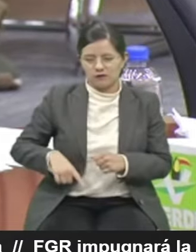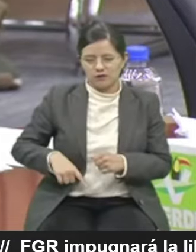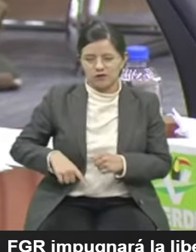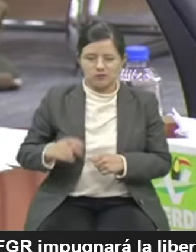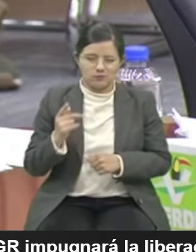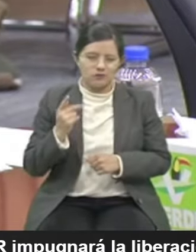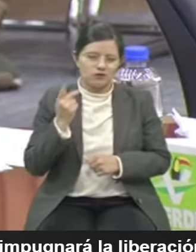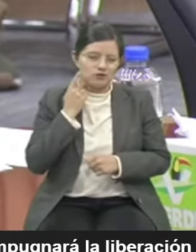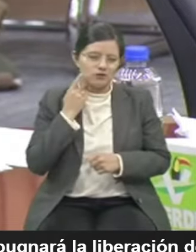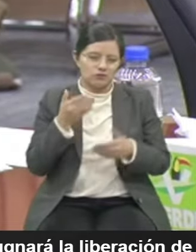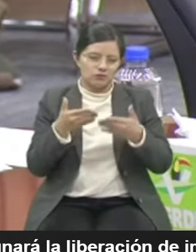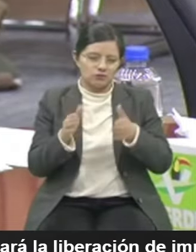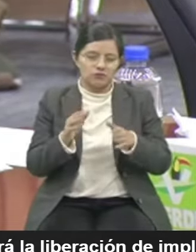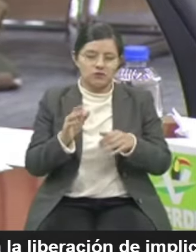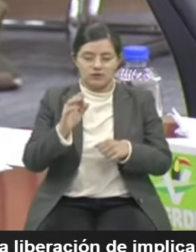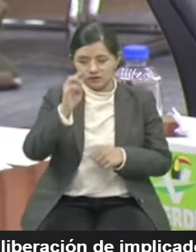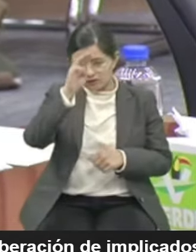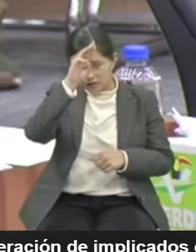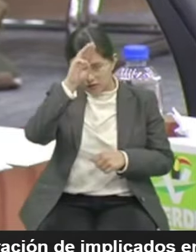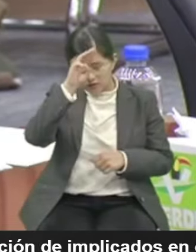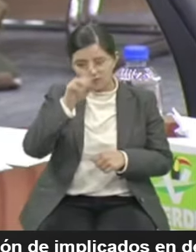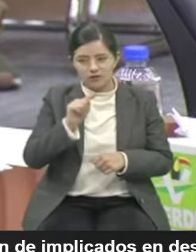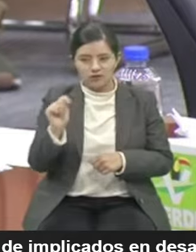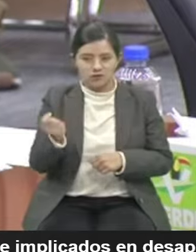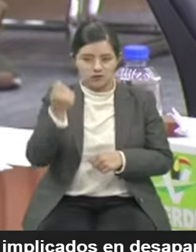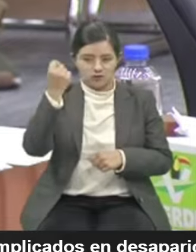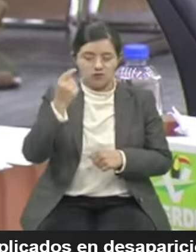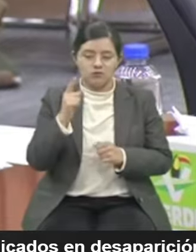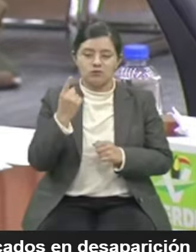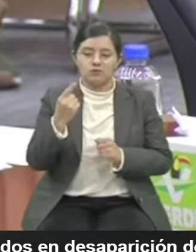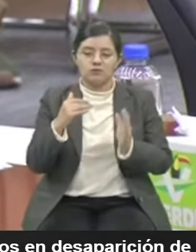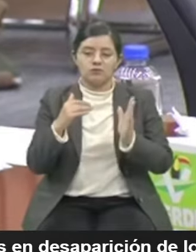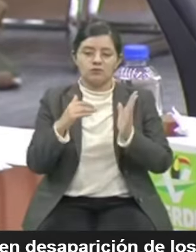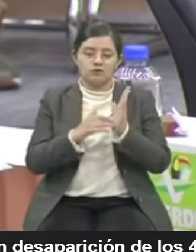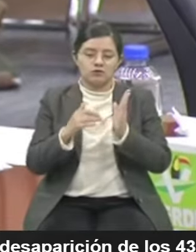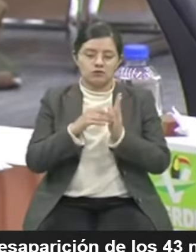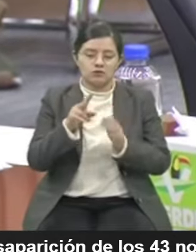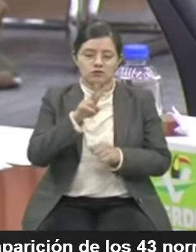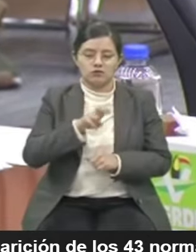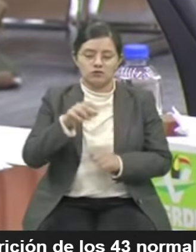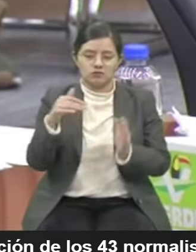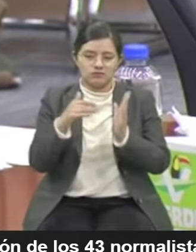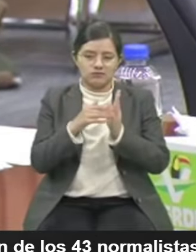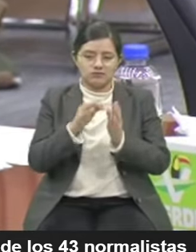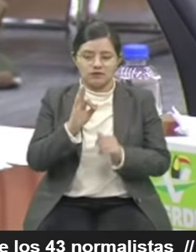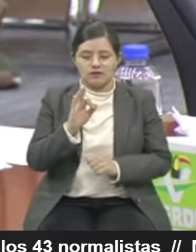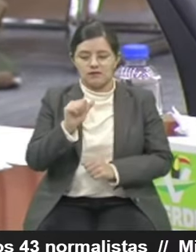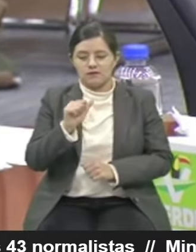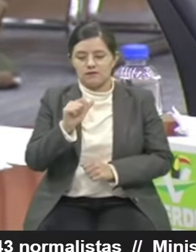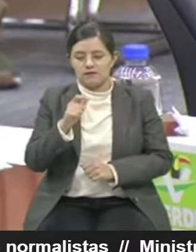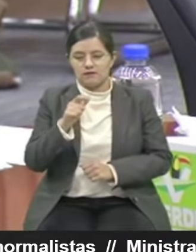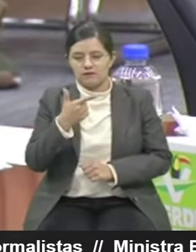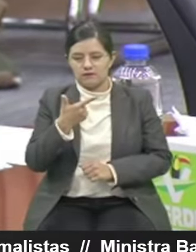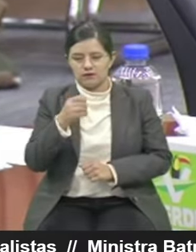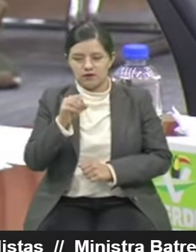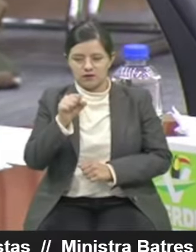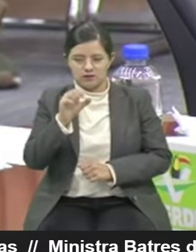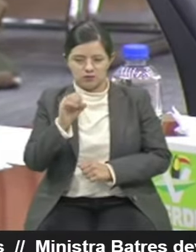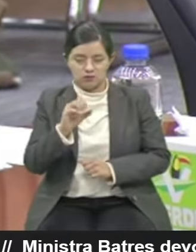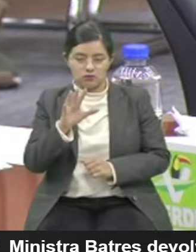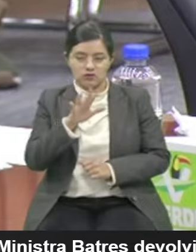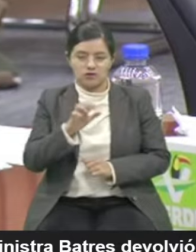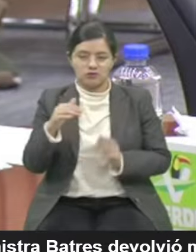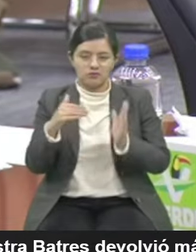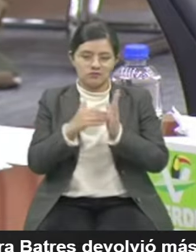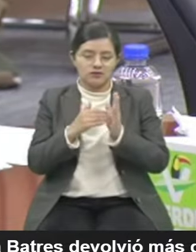política pública del tecnológico de Monterrey 1,200000 pesos a flao 500000 pesos